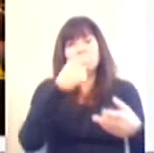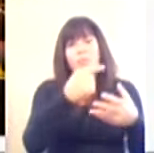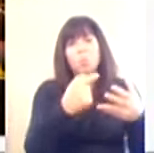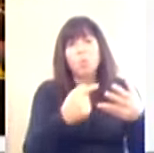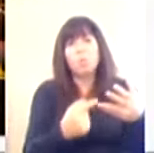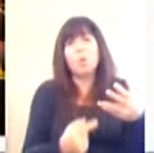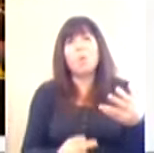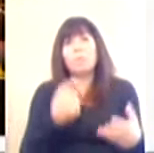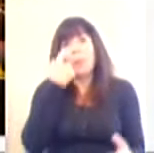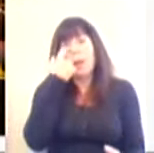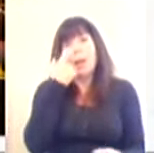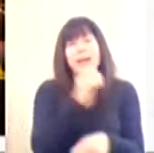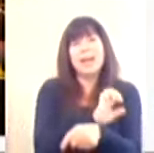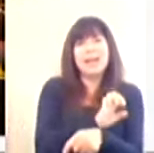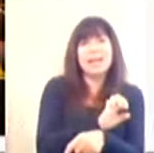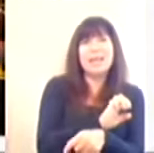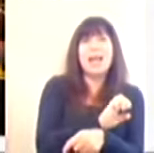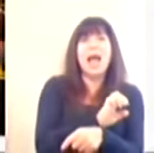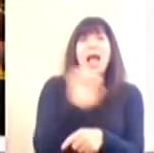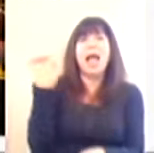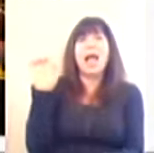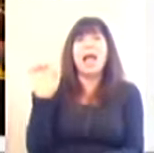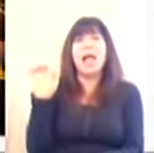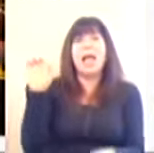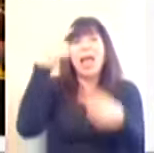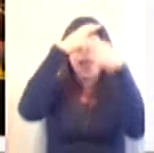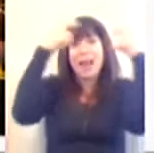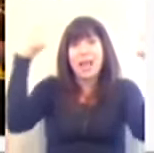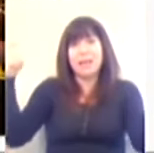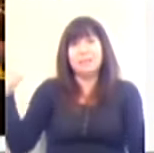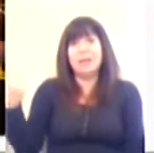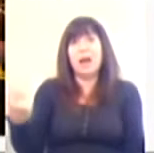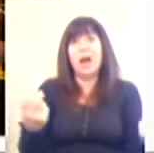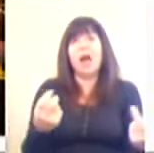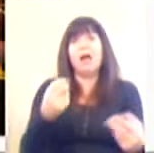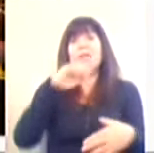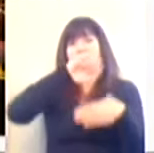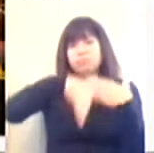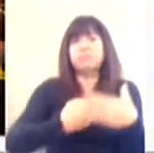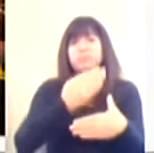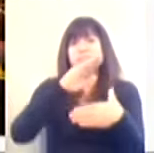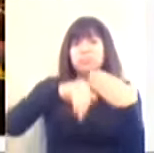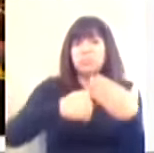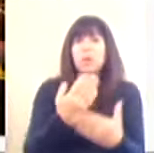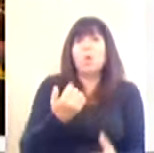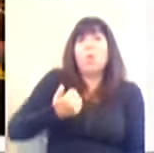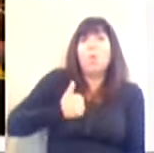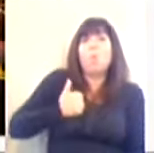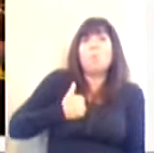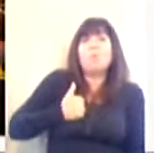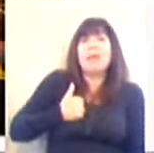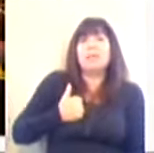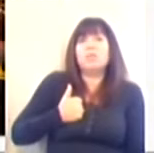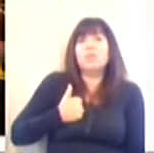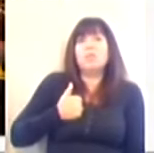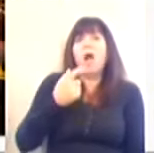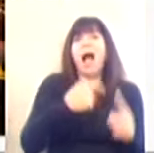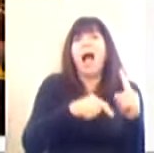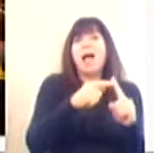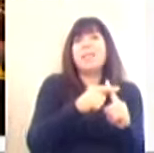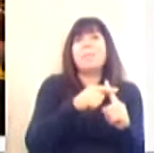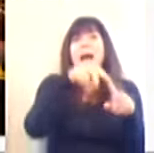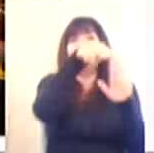tengamos energía eléctrica a las 24 horas, a costos eficientes y competitivos, cumpliendo además